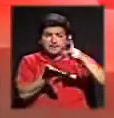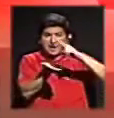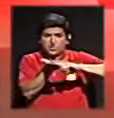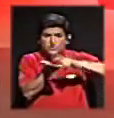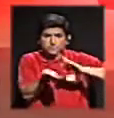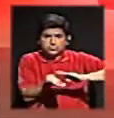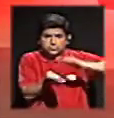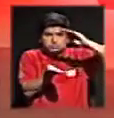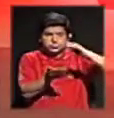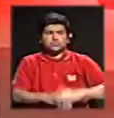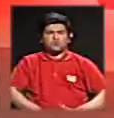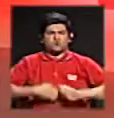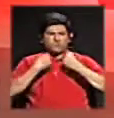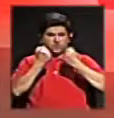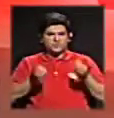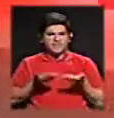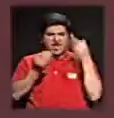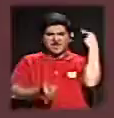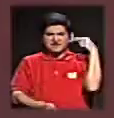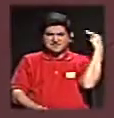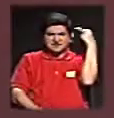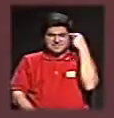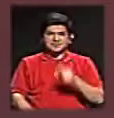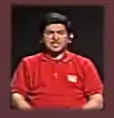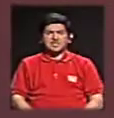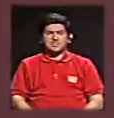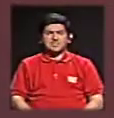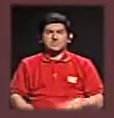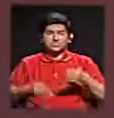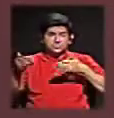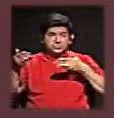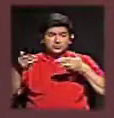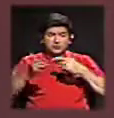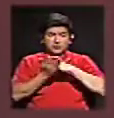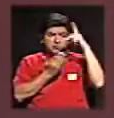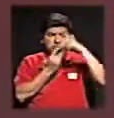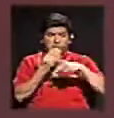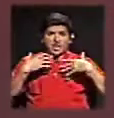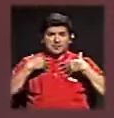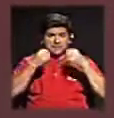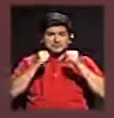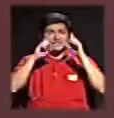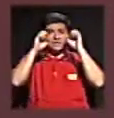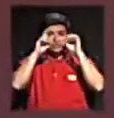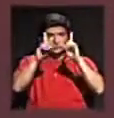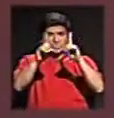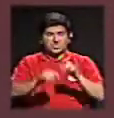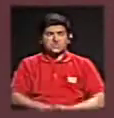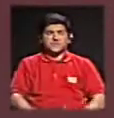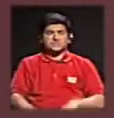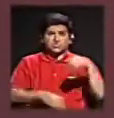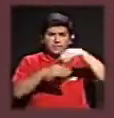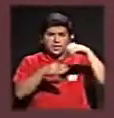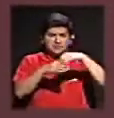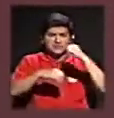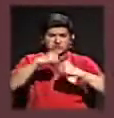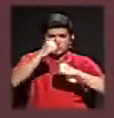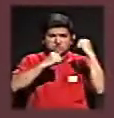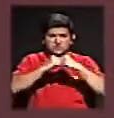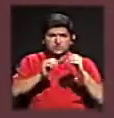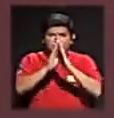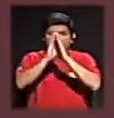para fortalecer al Estado, para ampliar la cobertura de los programas de salud, de educación, de inversión en